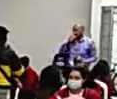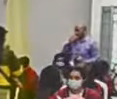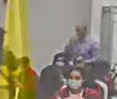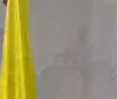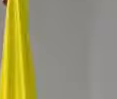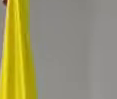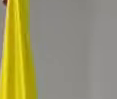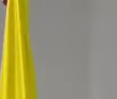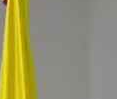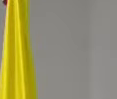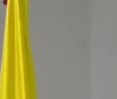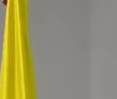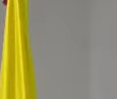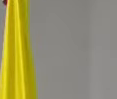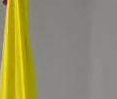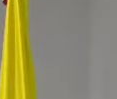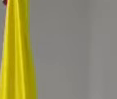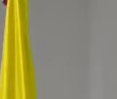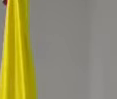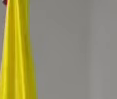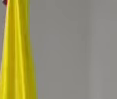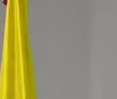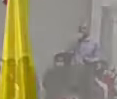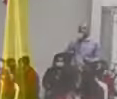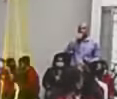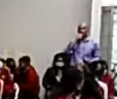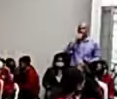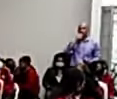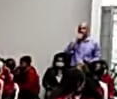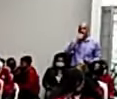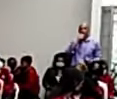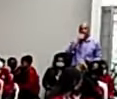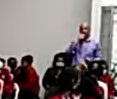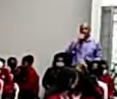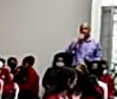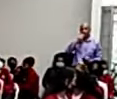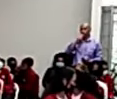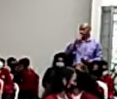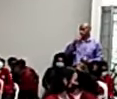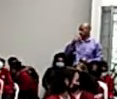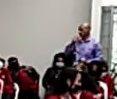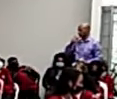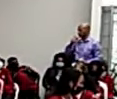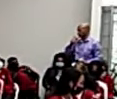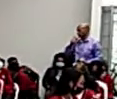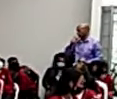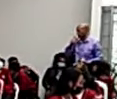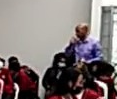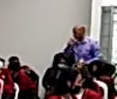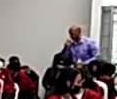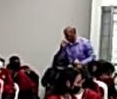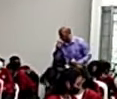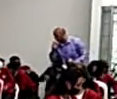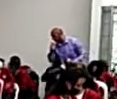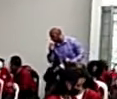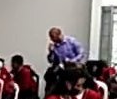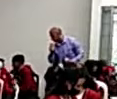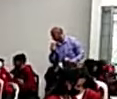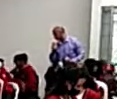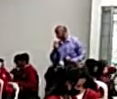Sí, les queremos agradecer primero por un espacio que en aula hemos visto y que tiene que ver con esta rendición de